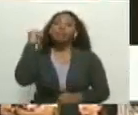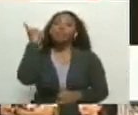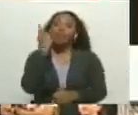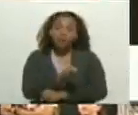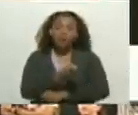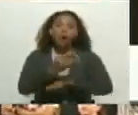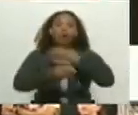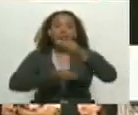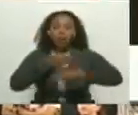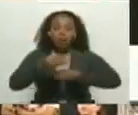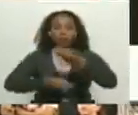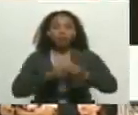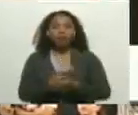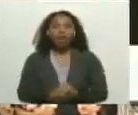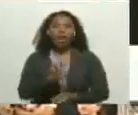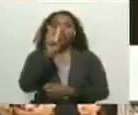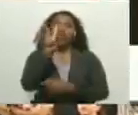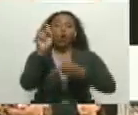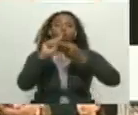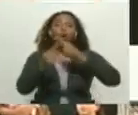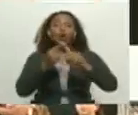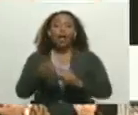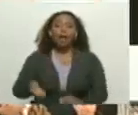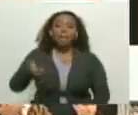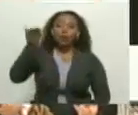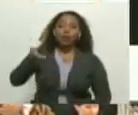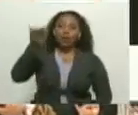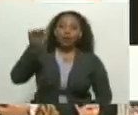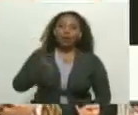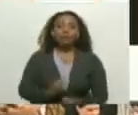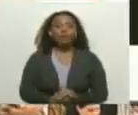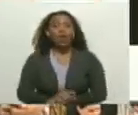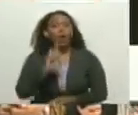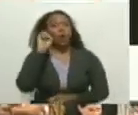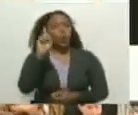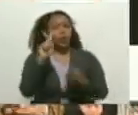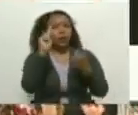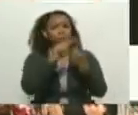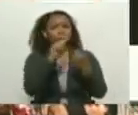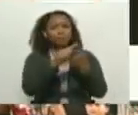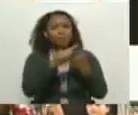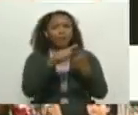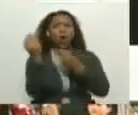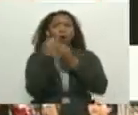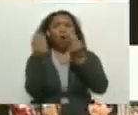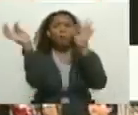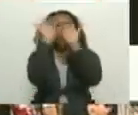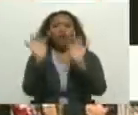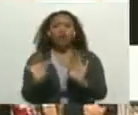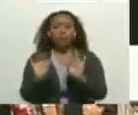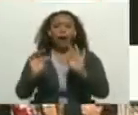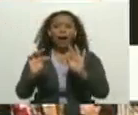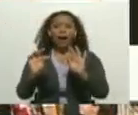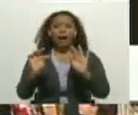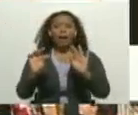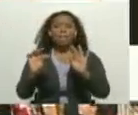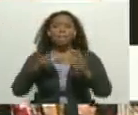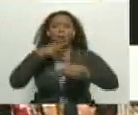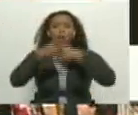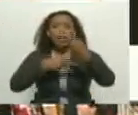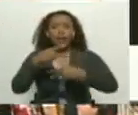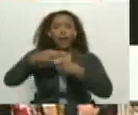concretarla en 2 cosas fundamentales. Una, construir nuestro modelo político, hacer una